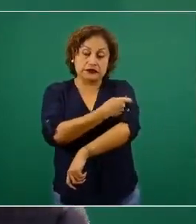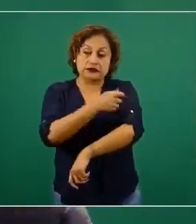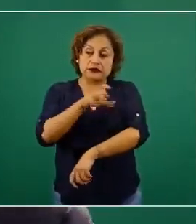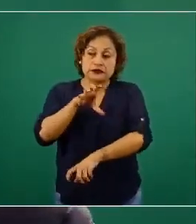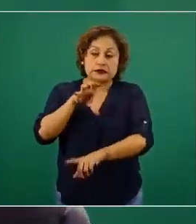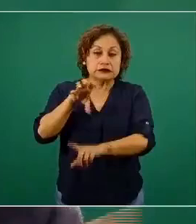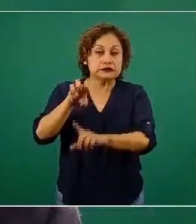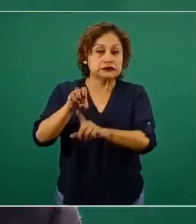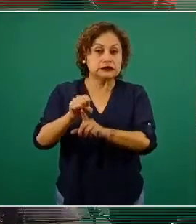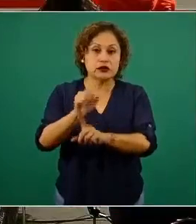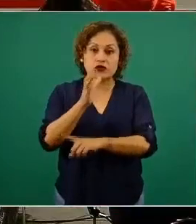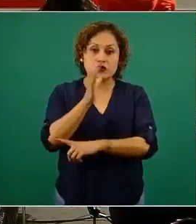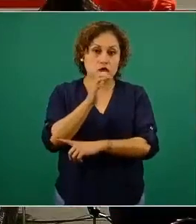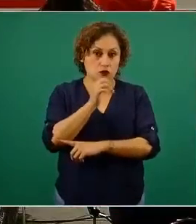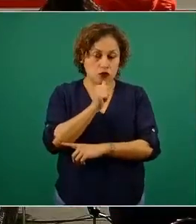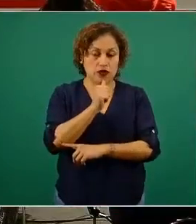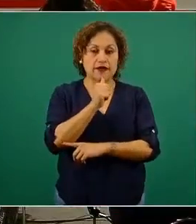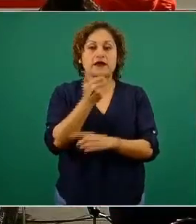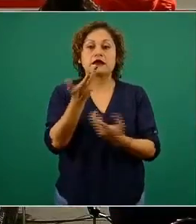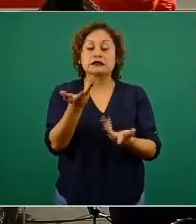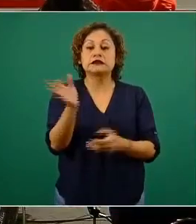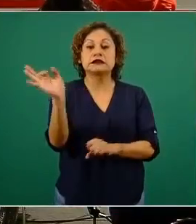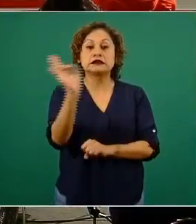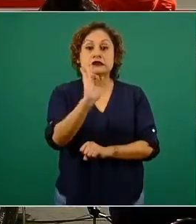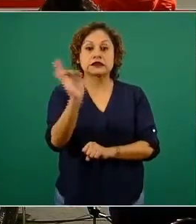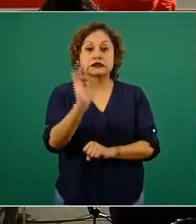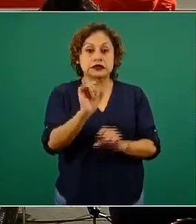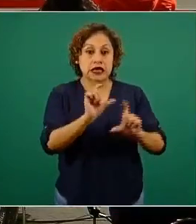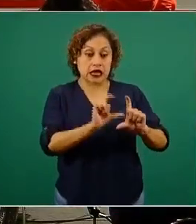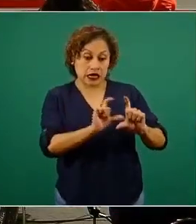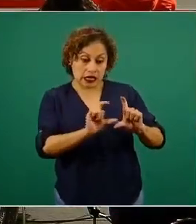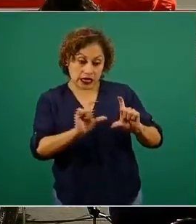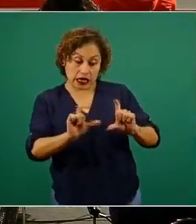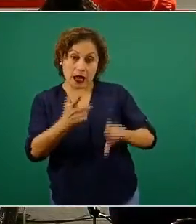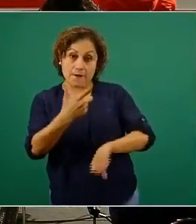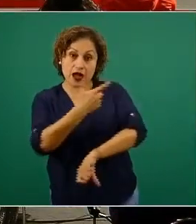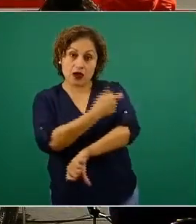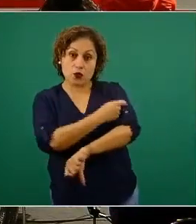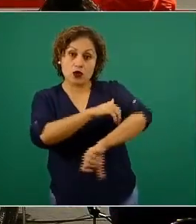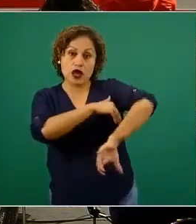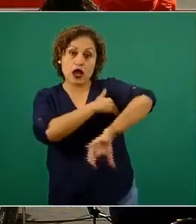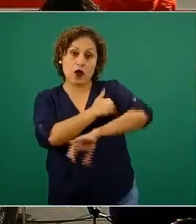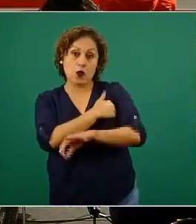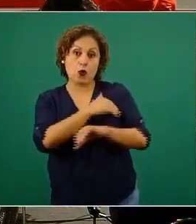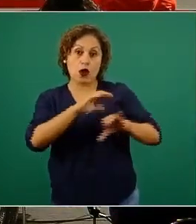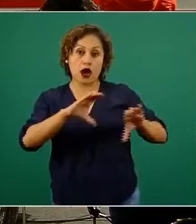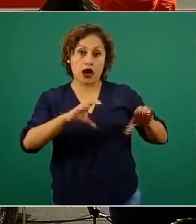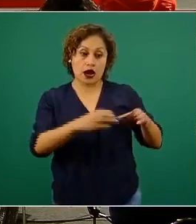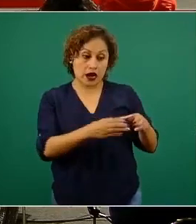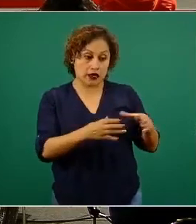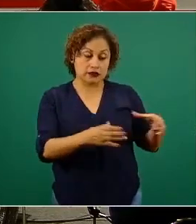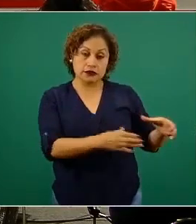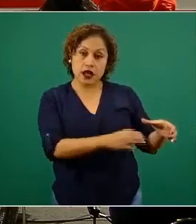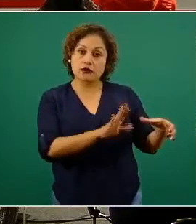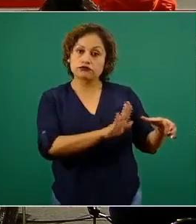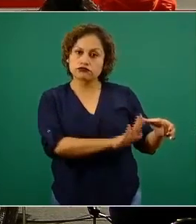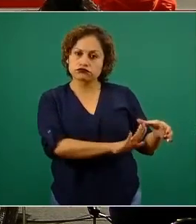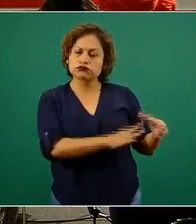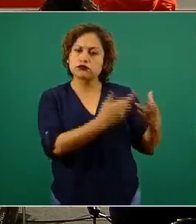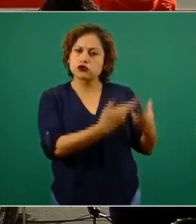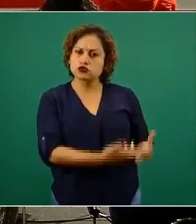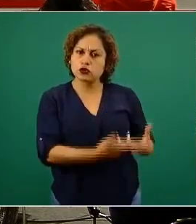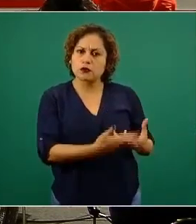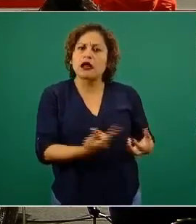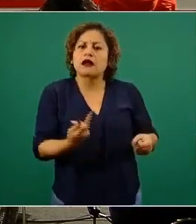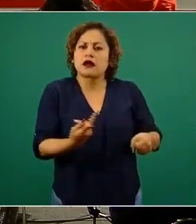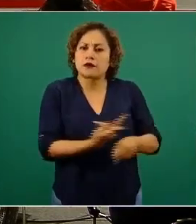en la caja de congelación permanezca todavía producto útil. Distingo estas dos porque